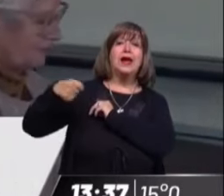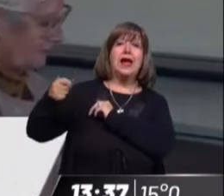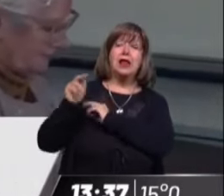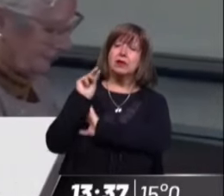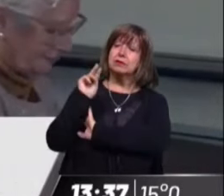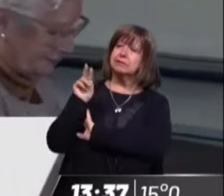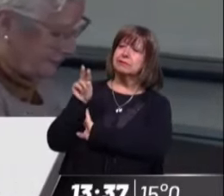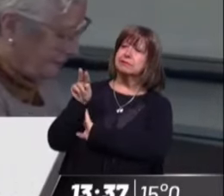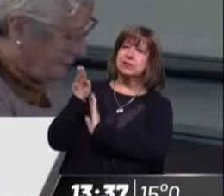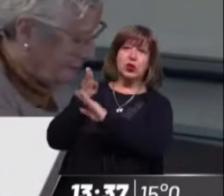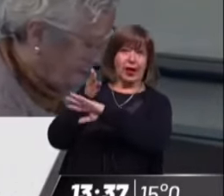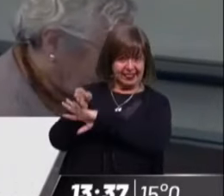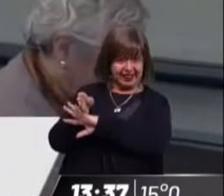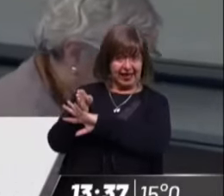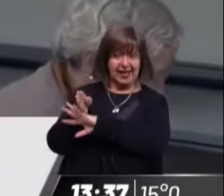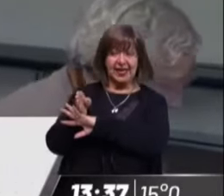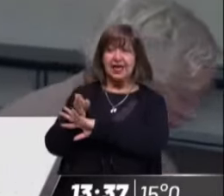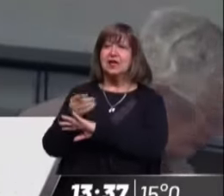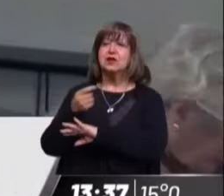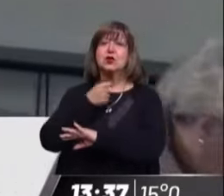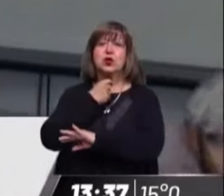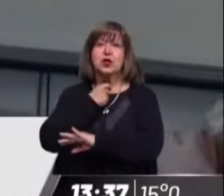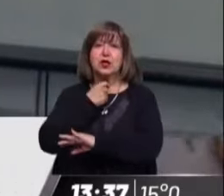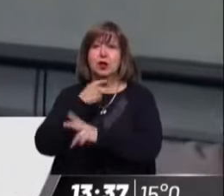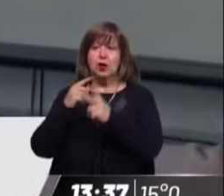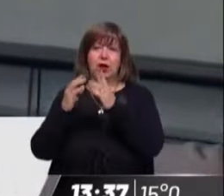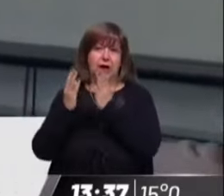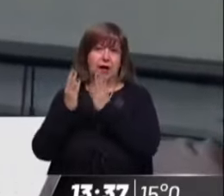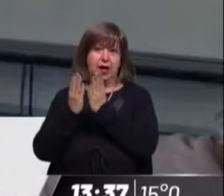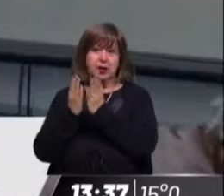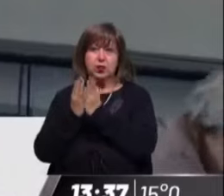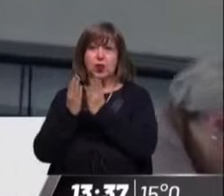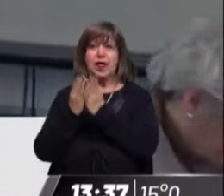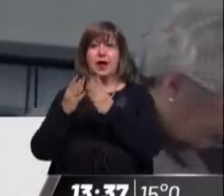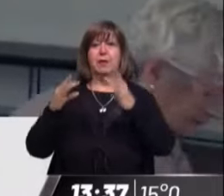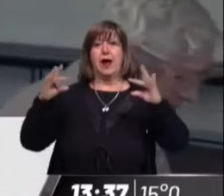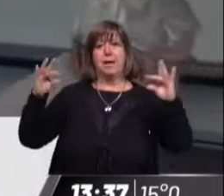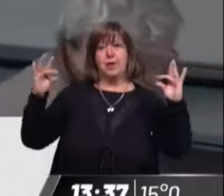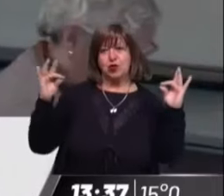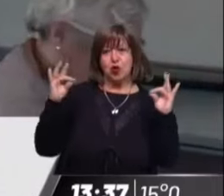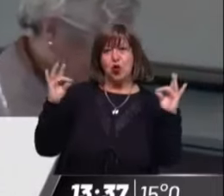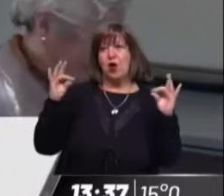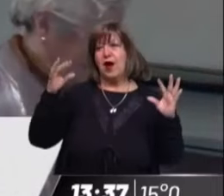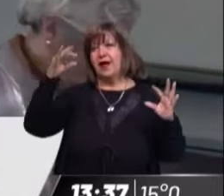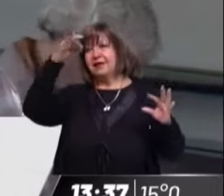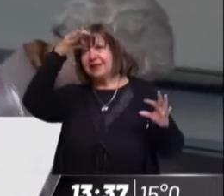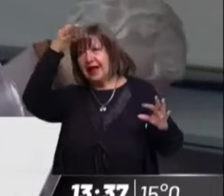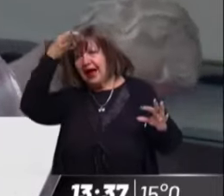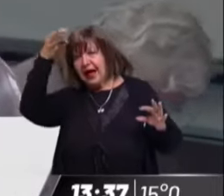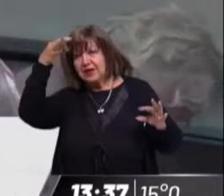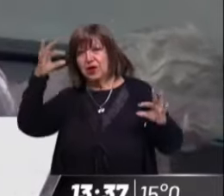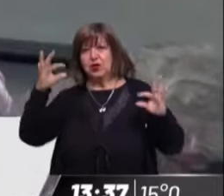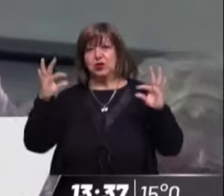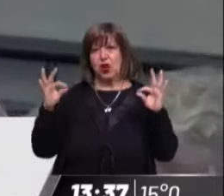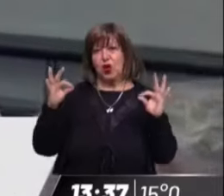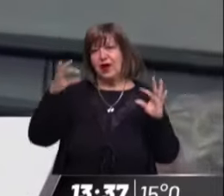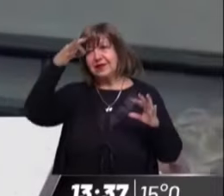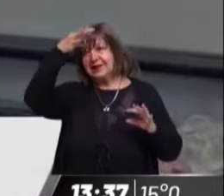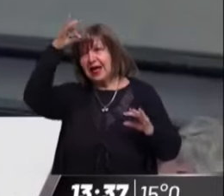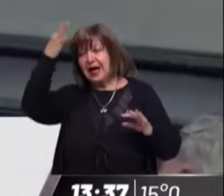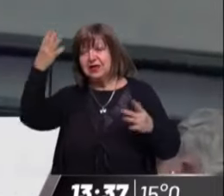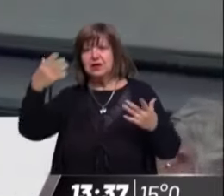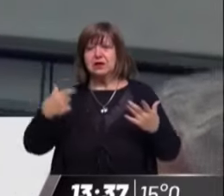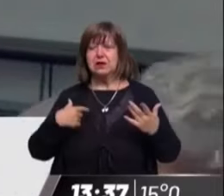nomás entré al centro jubilado y empecé a estudiar, ¿no? A practicar yoga, teatro, ¿ves? Me llenó. Entonces